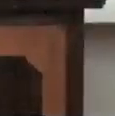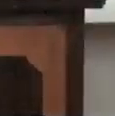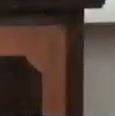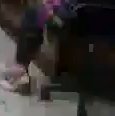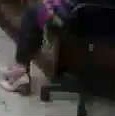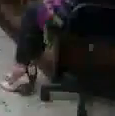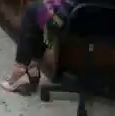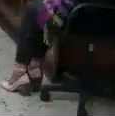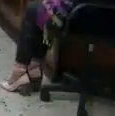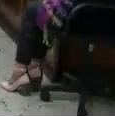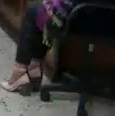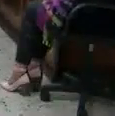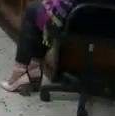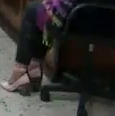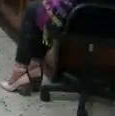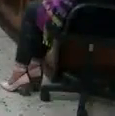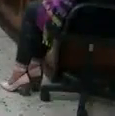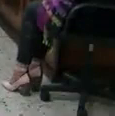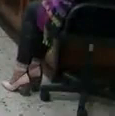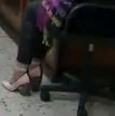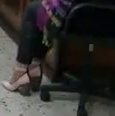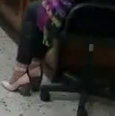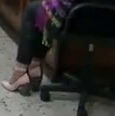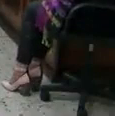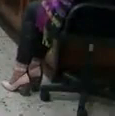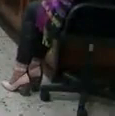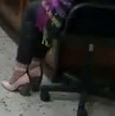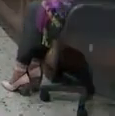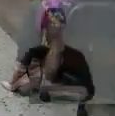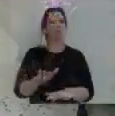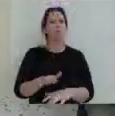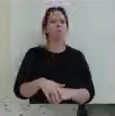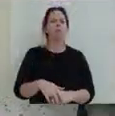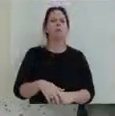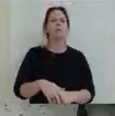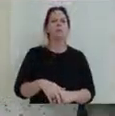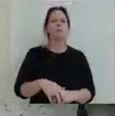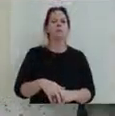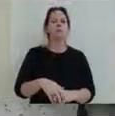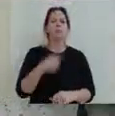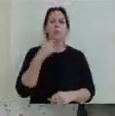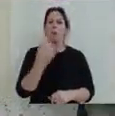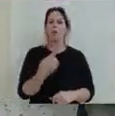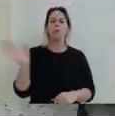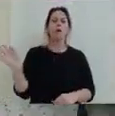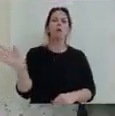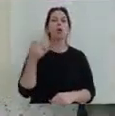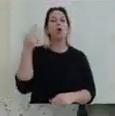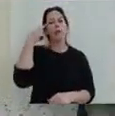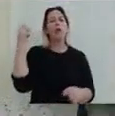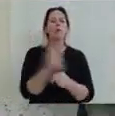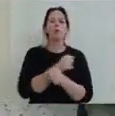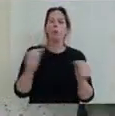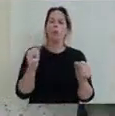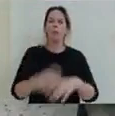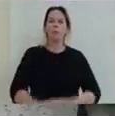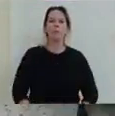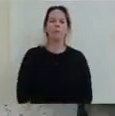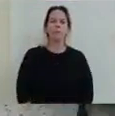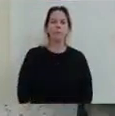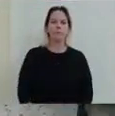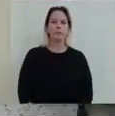Solicito levantar el cuarto intermedio, señora Presidenta. Pongo a consideración la moción de la concejal Moreira, aprobado por unanimidad.